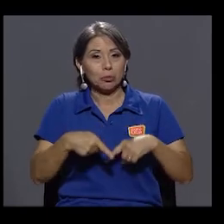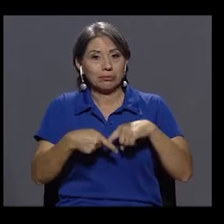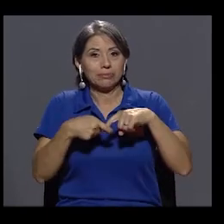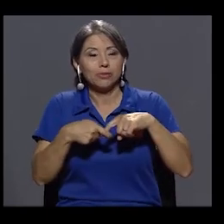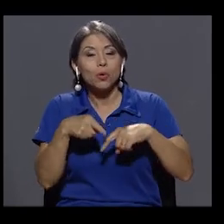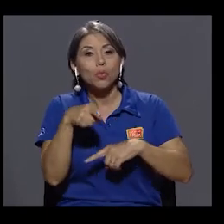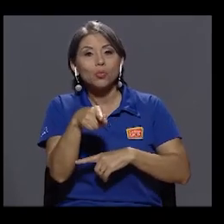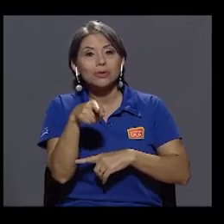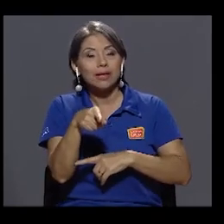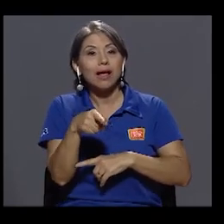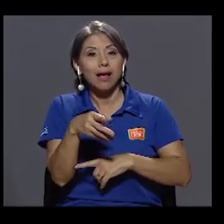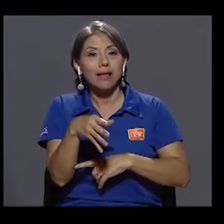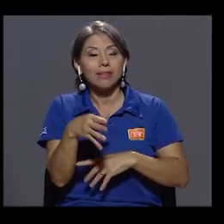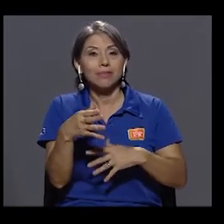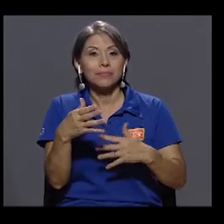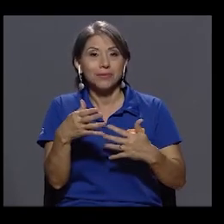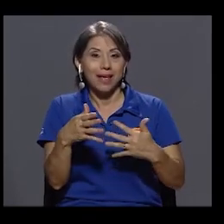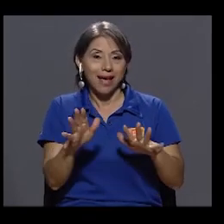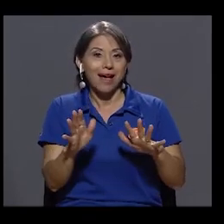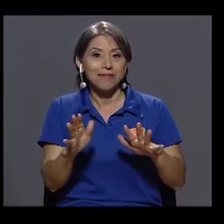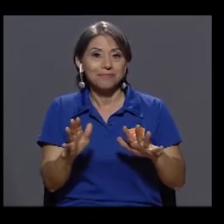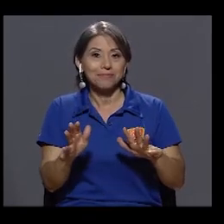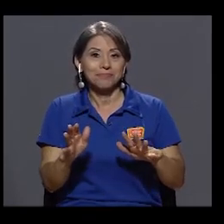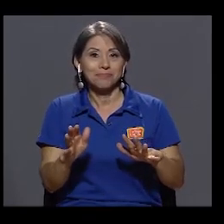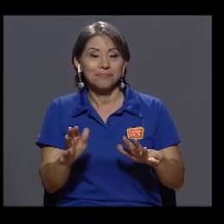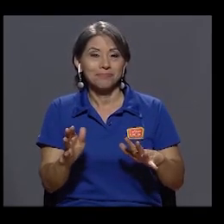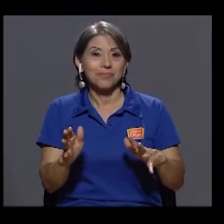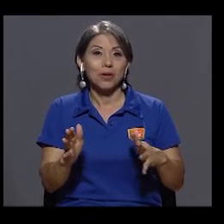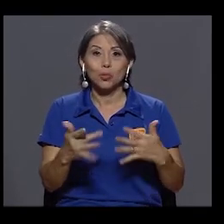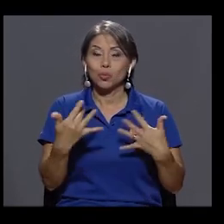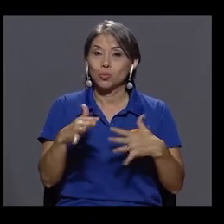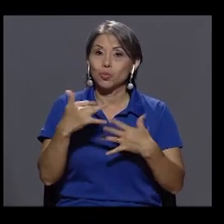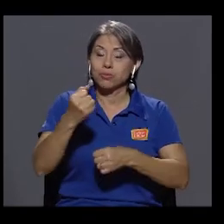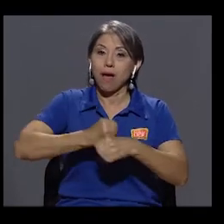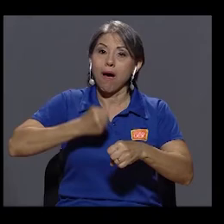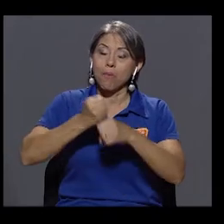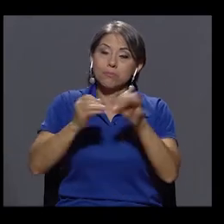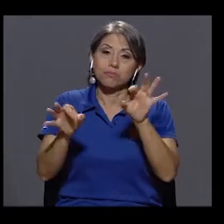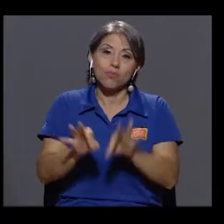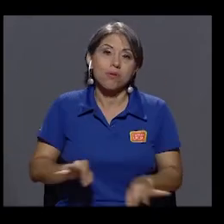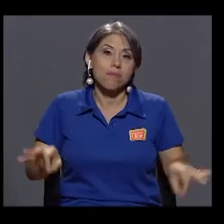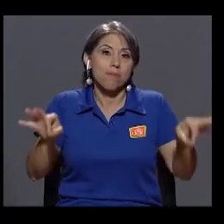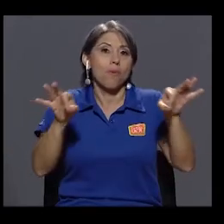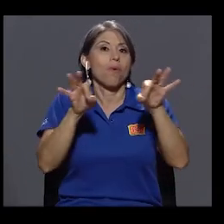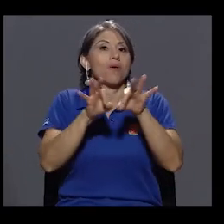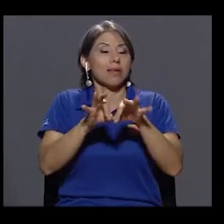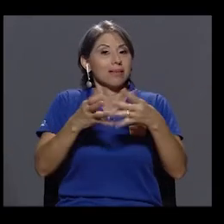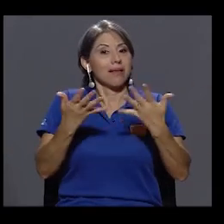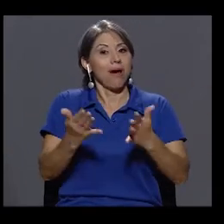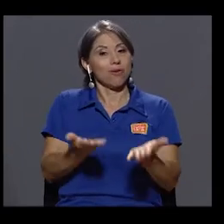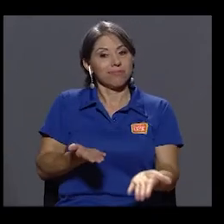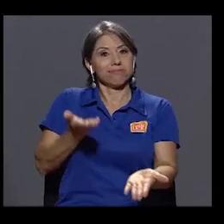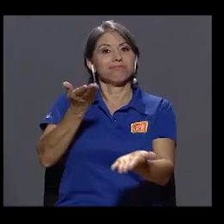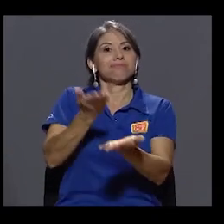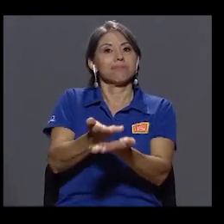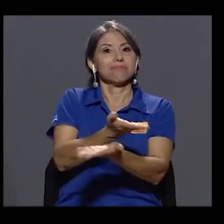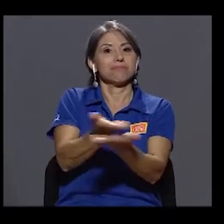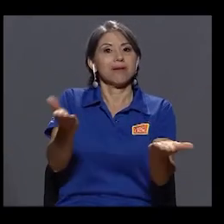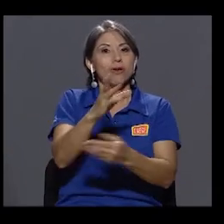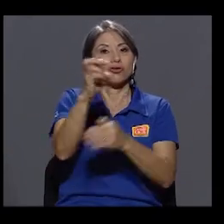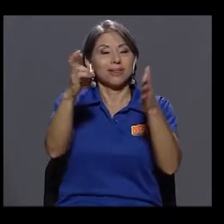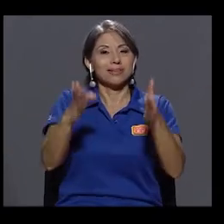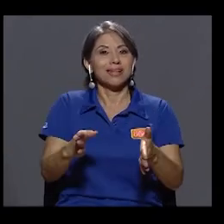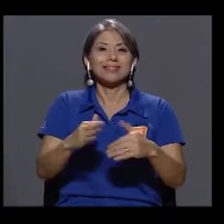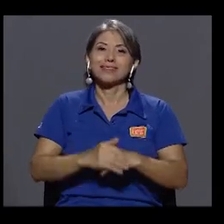usted ha puesto un trabajo muy importante en la mesa a los costarricenses que